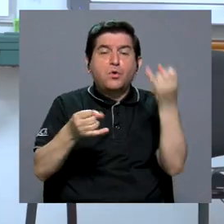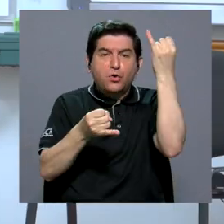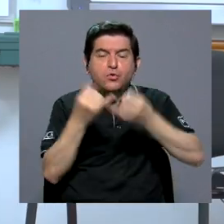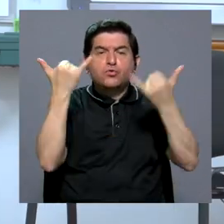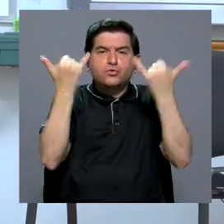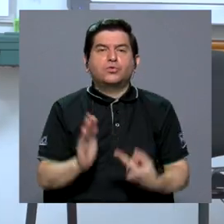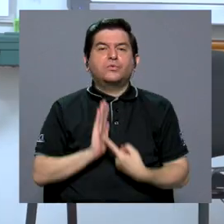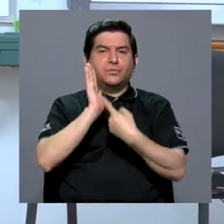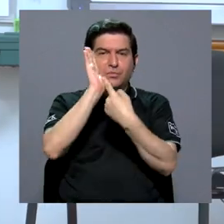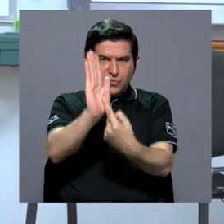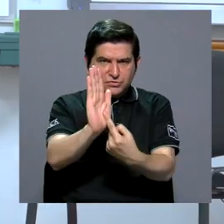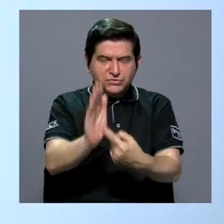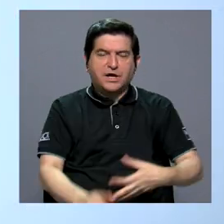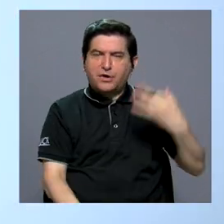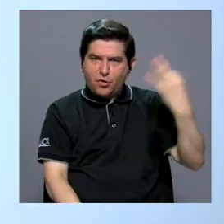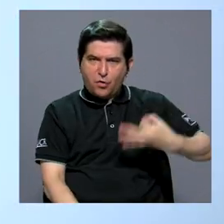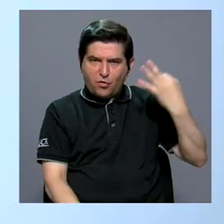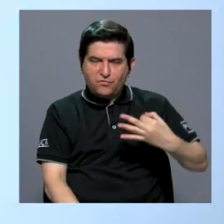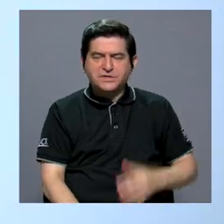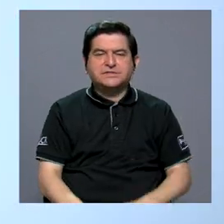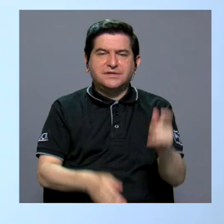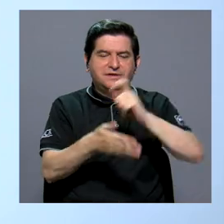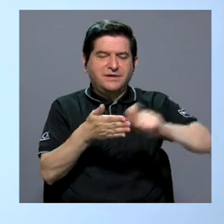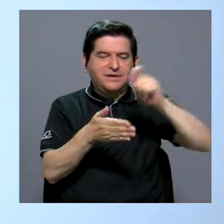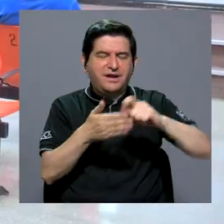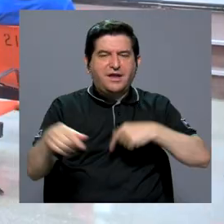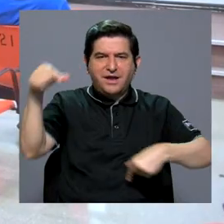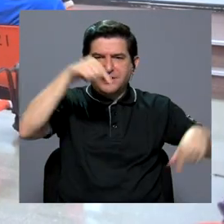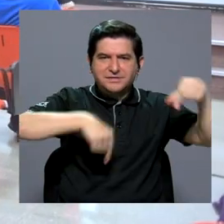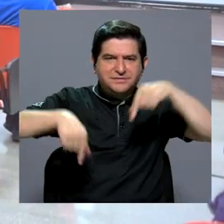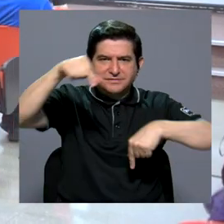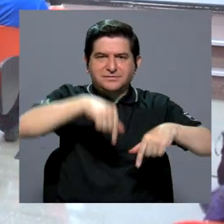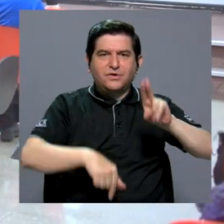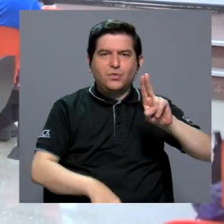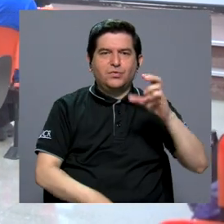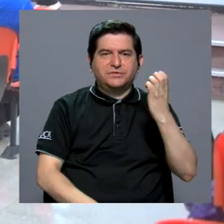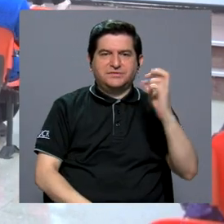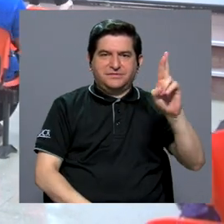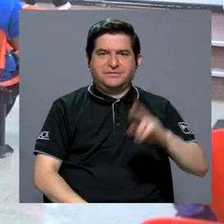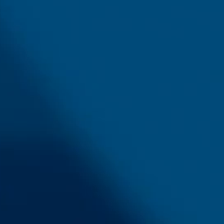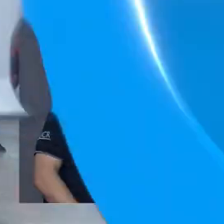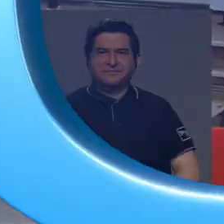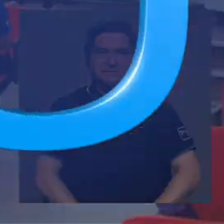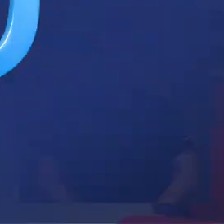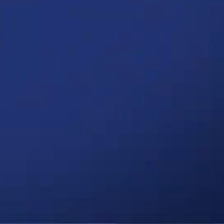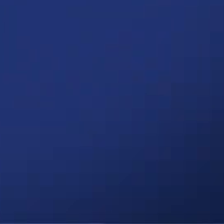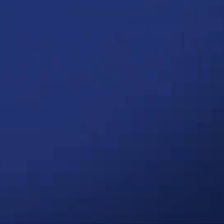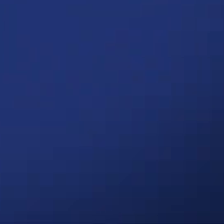producto final ya fue presentado de forma oficial en la Escuela de Química de la UCR.